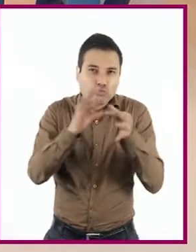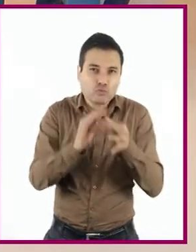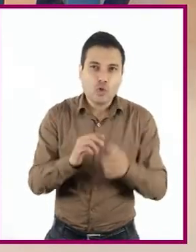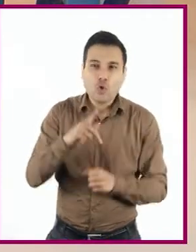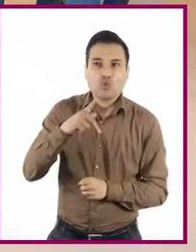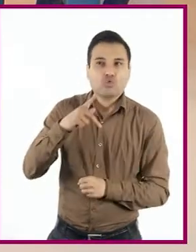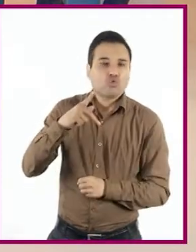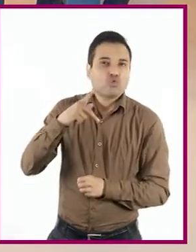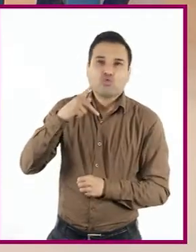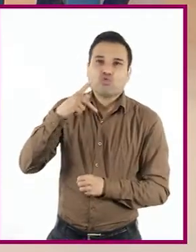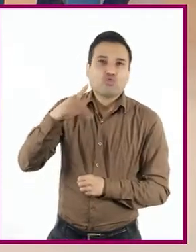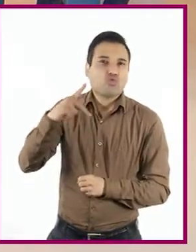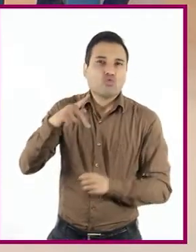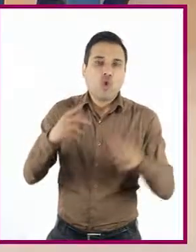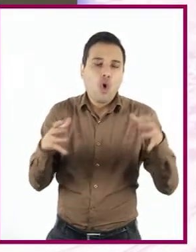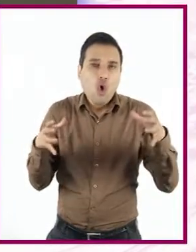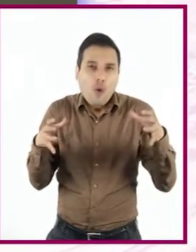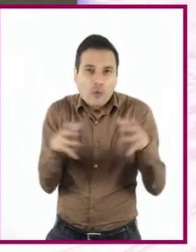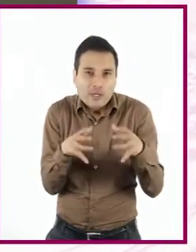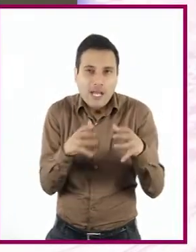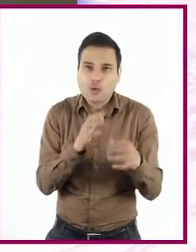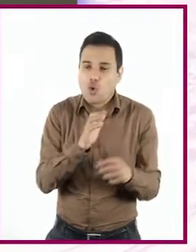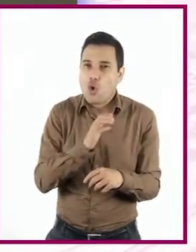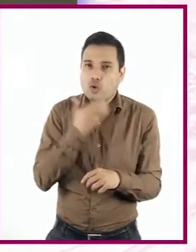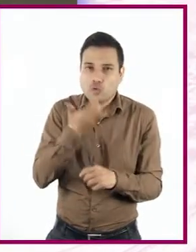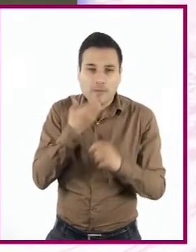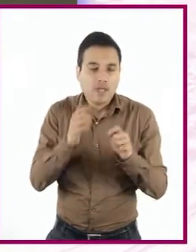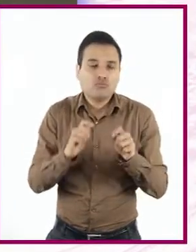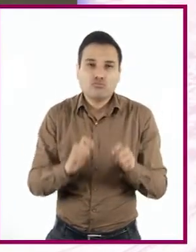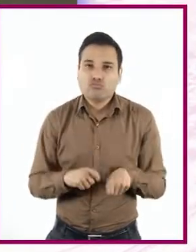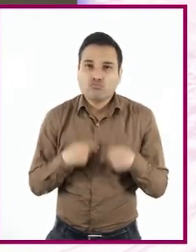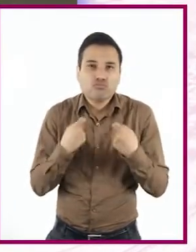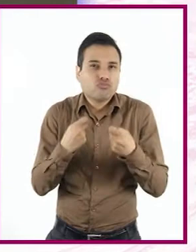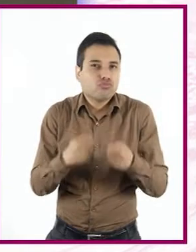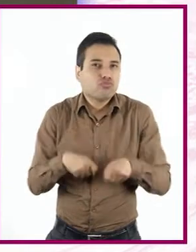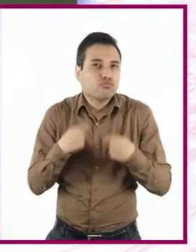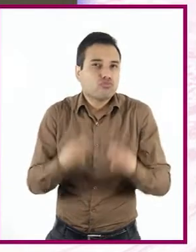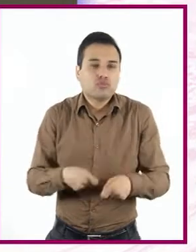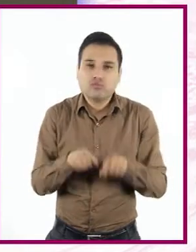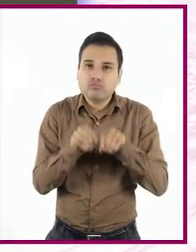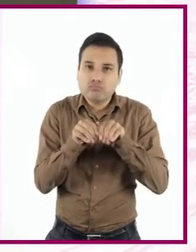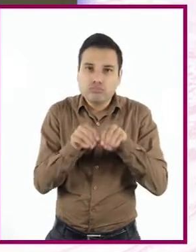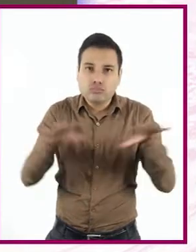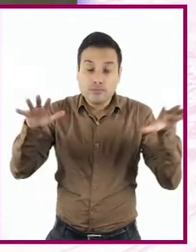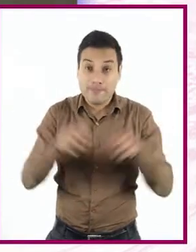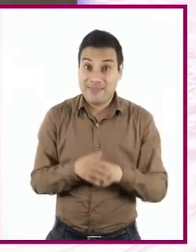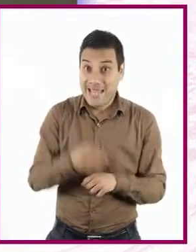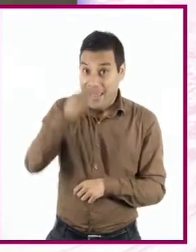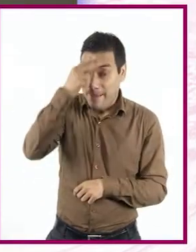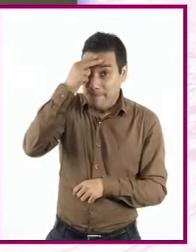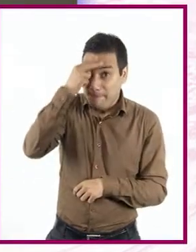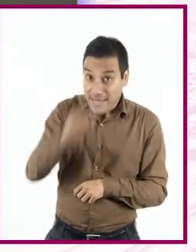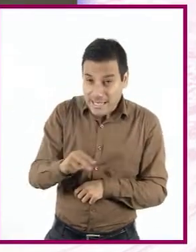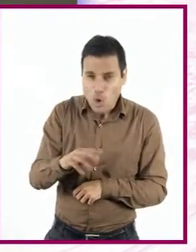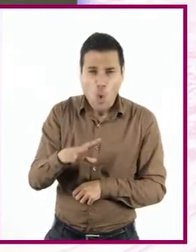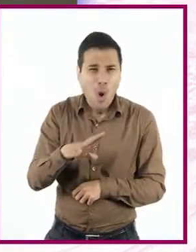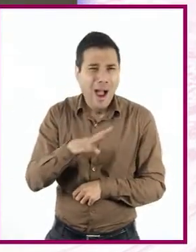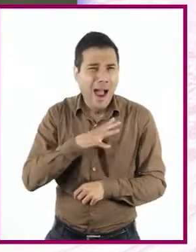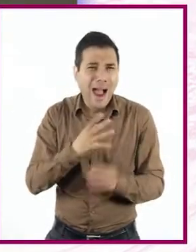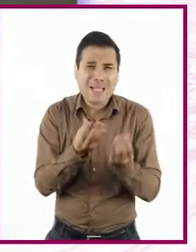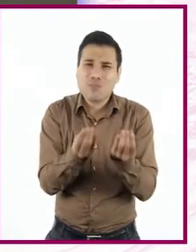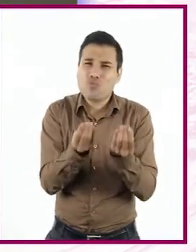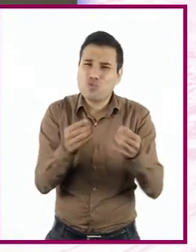comunidad que se transmite de viva voz de una generación a otra. México es un arcoíris de